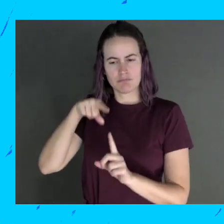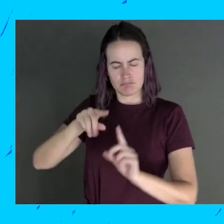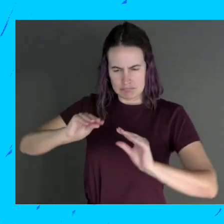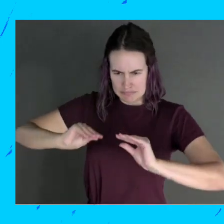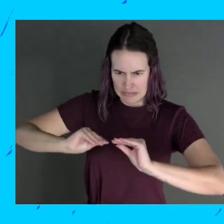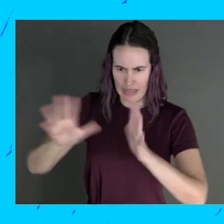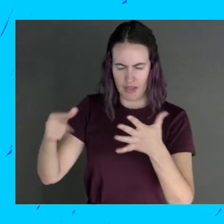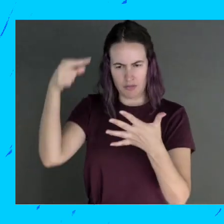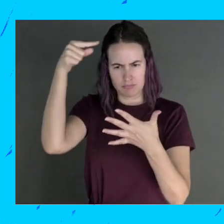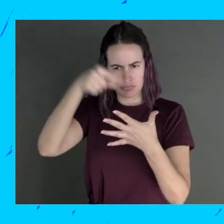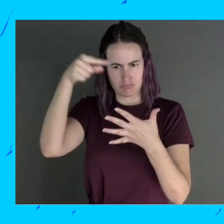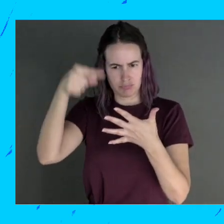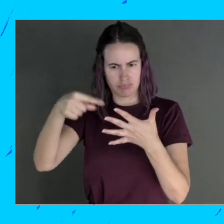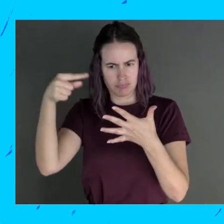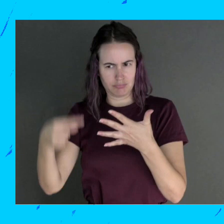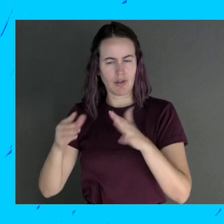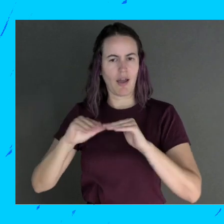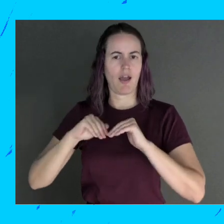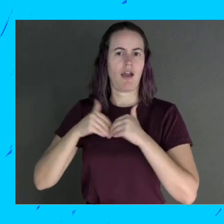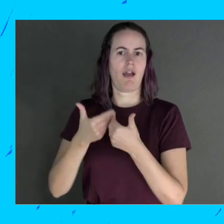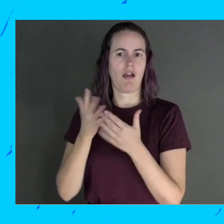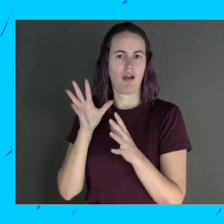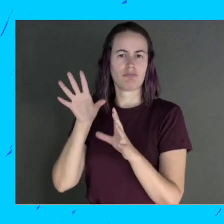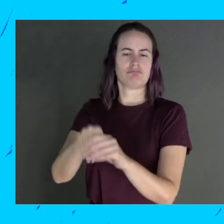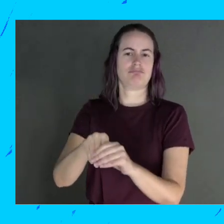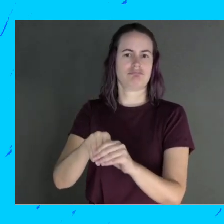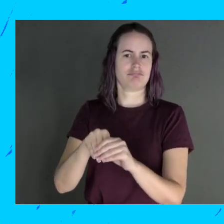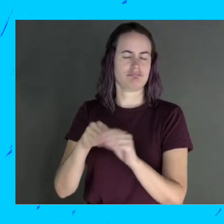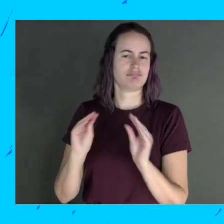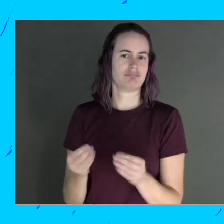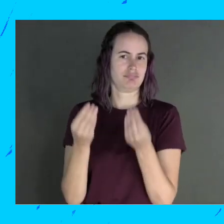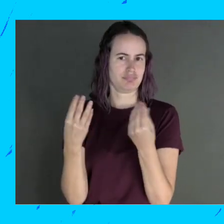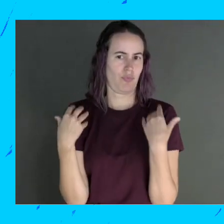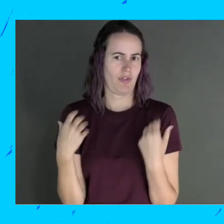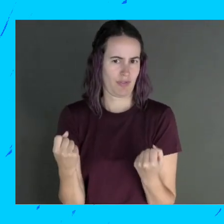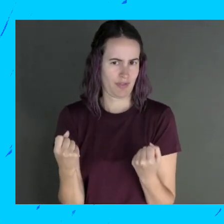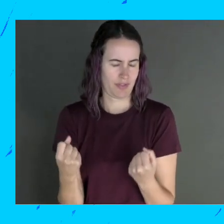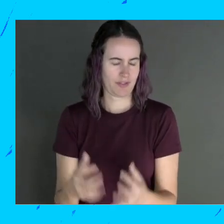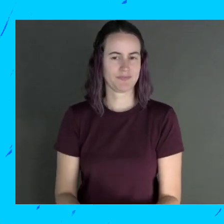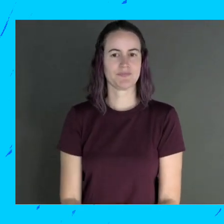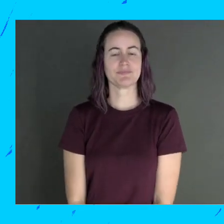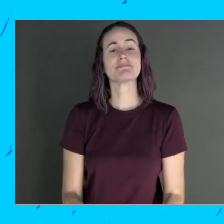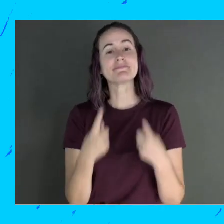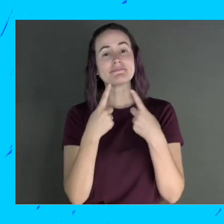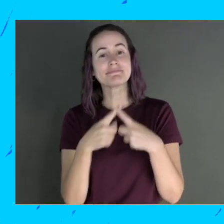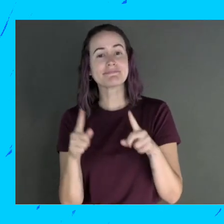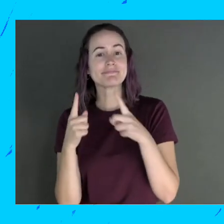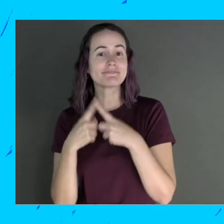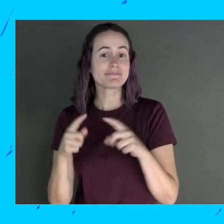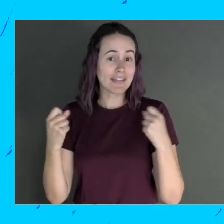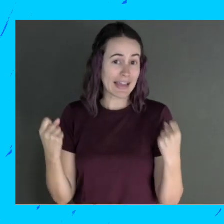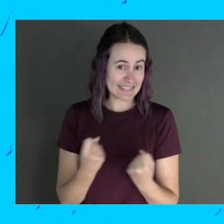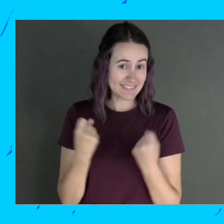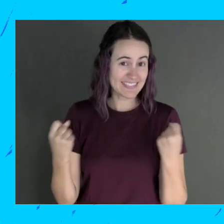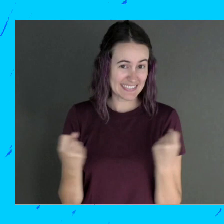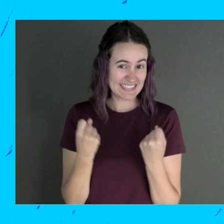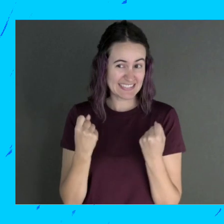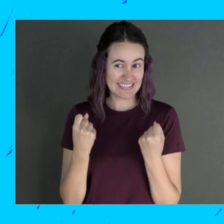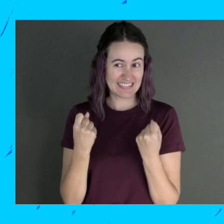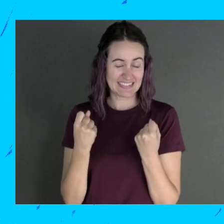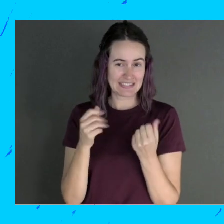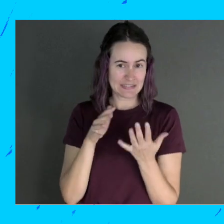esencial de servicios de salud que está en un periodo probatorio. Y hay muchas actividades